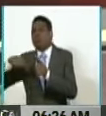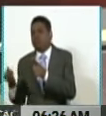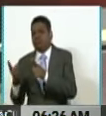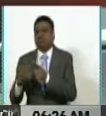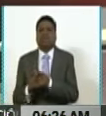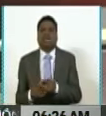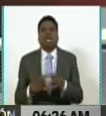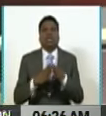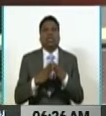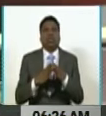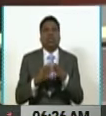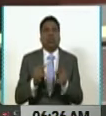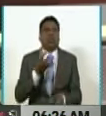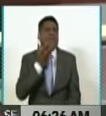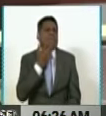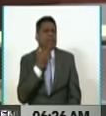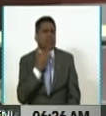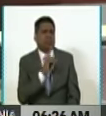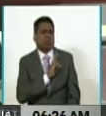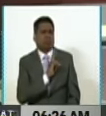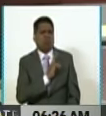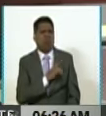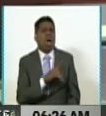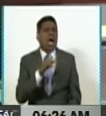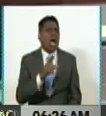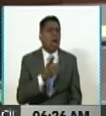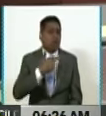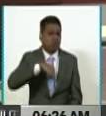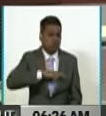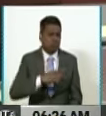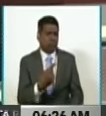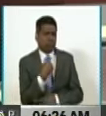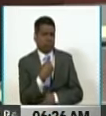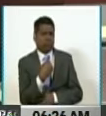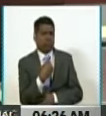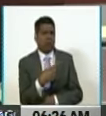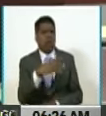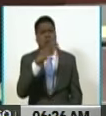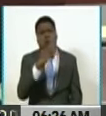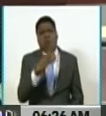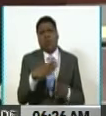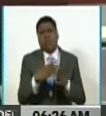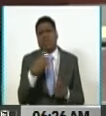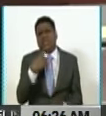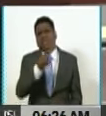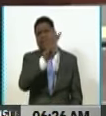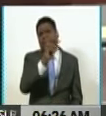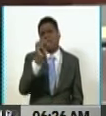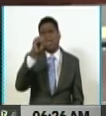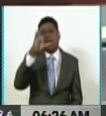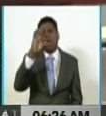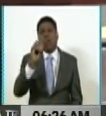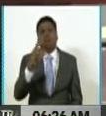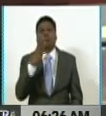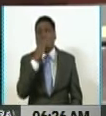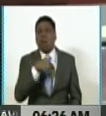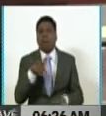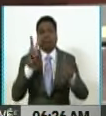la xenofobia del gobierno colombiano de llamarnos a nosotros de forma despectiva venecos y de no incluir en unas casas. Acá se han